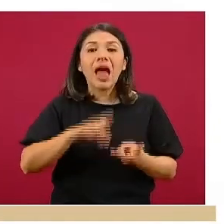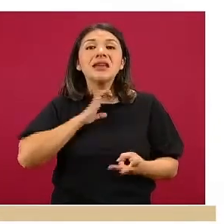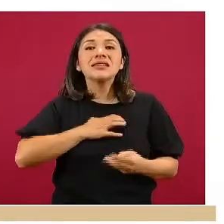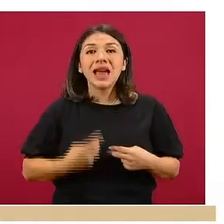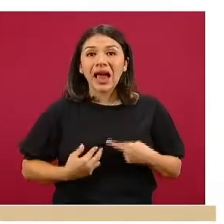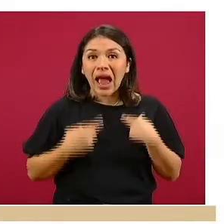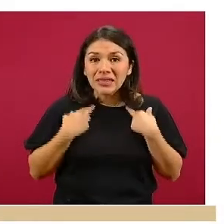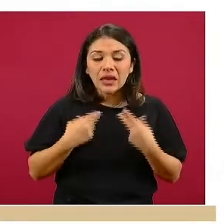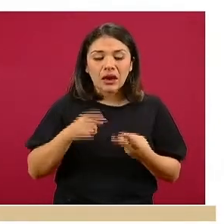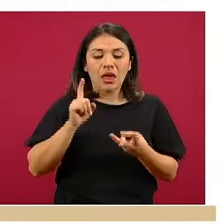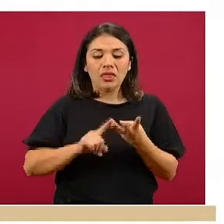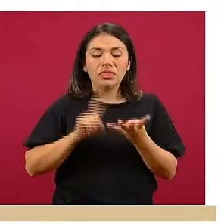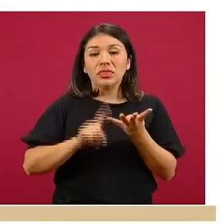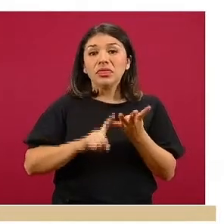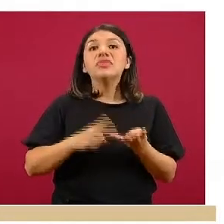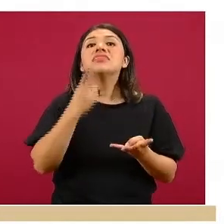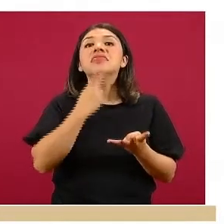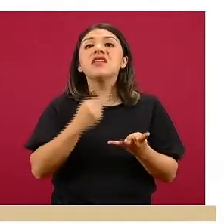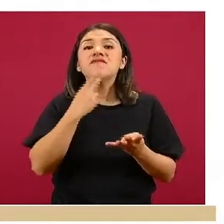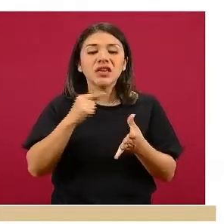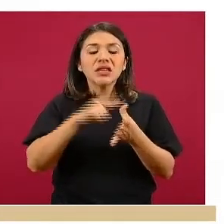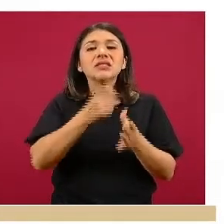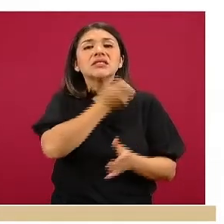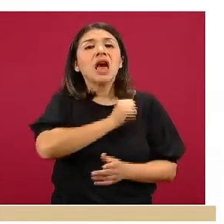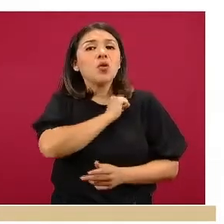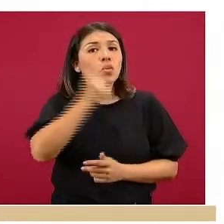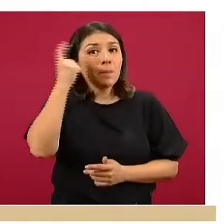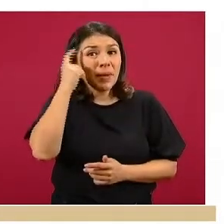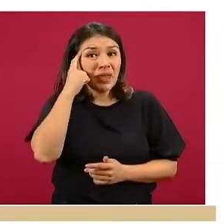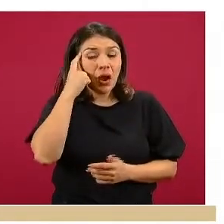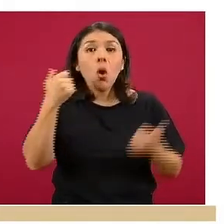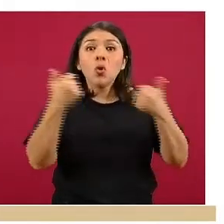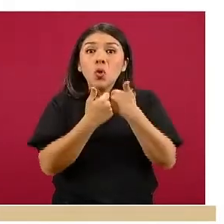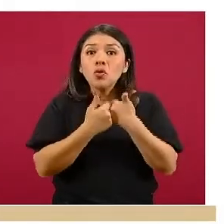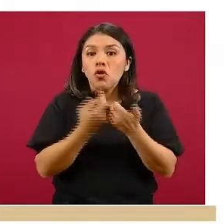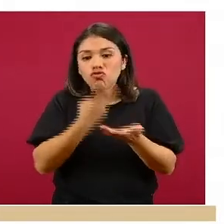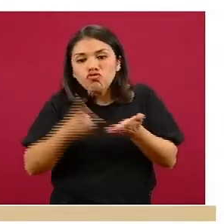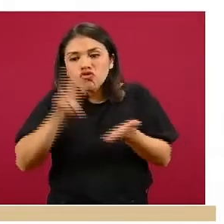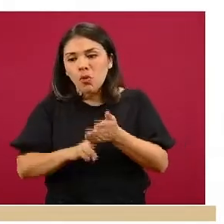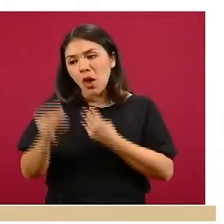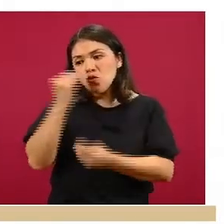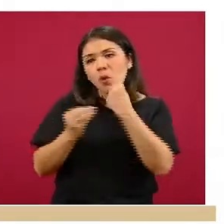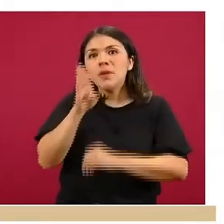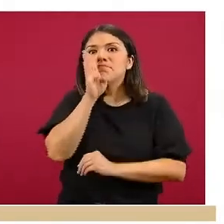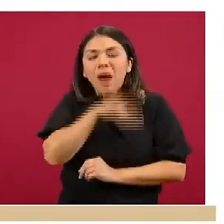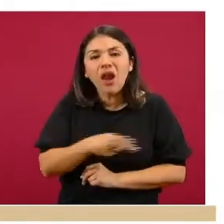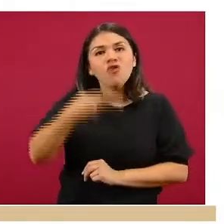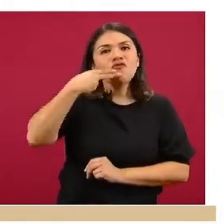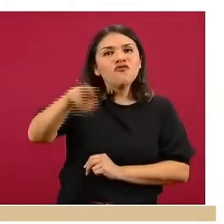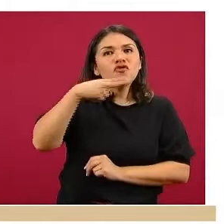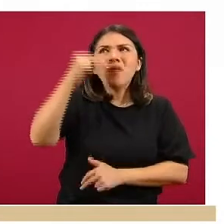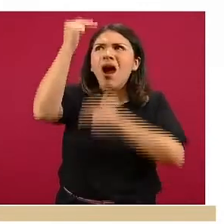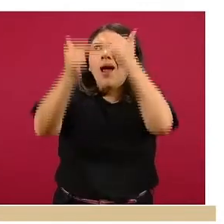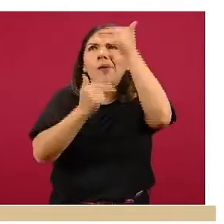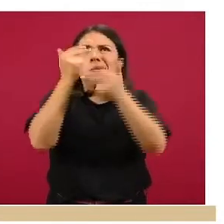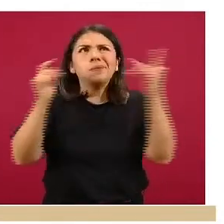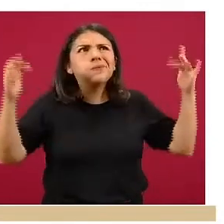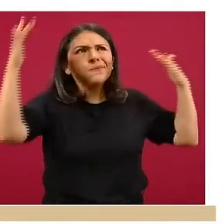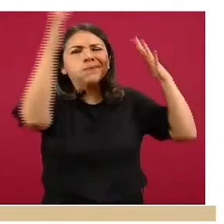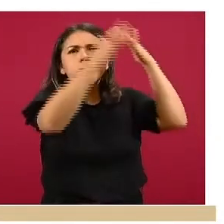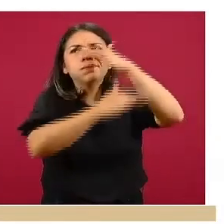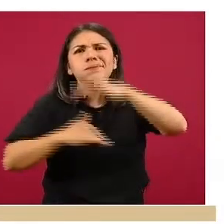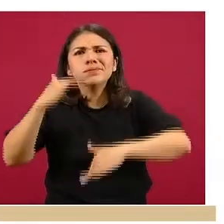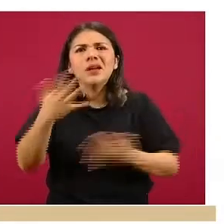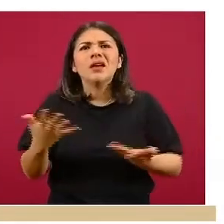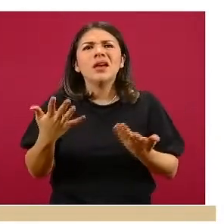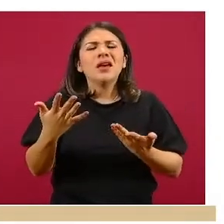la diabetes y las condiciones de salud mental. Junto con la mala alimentación, el tabaquismo, la contaminación ambiental